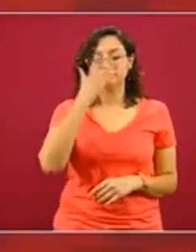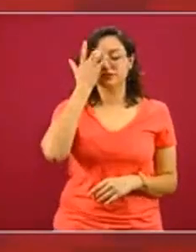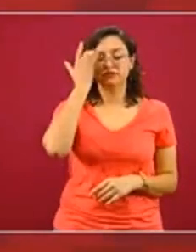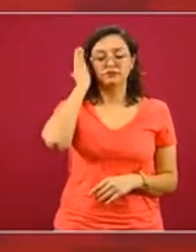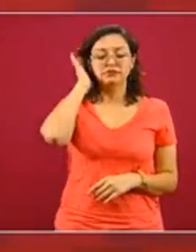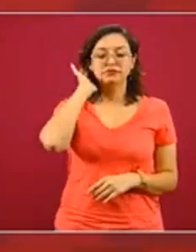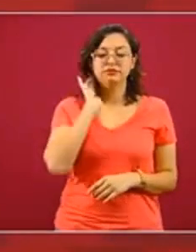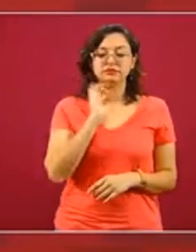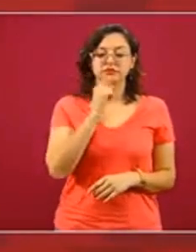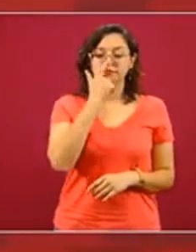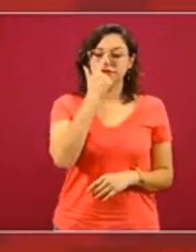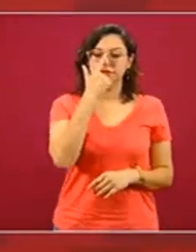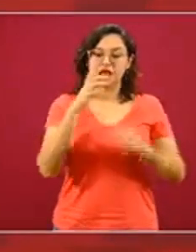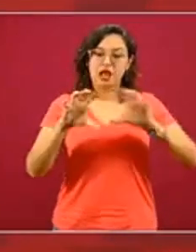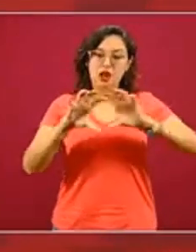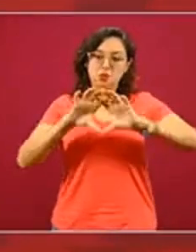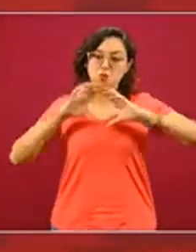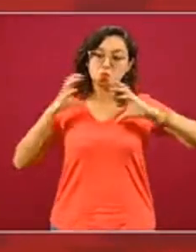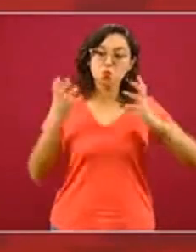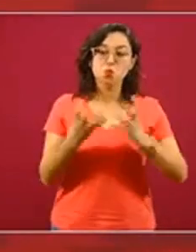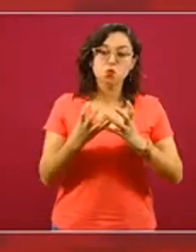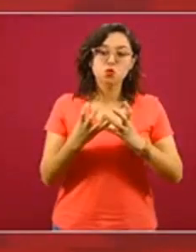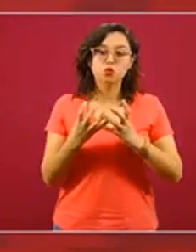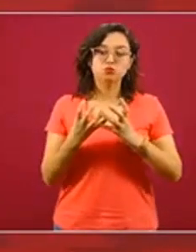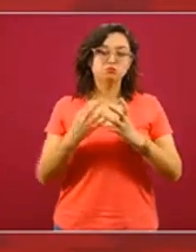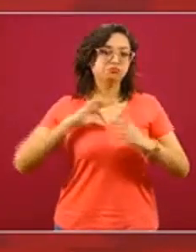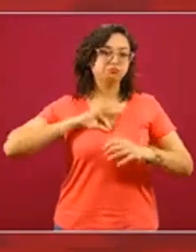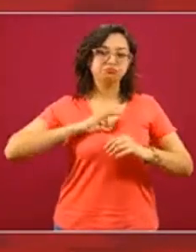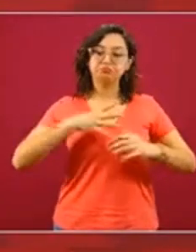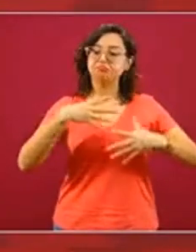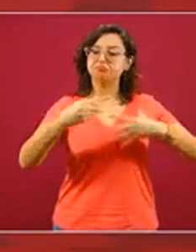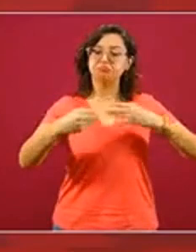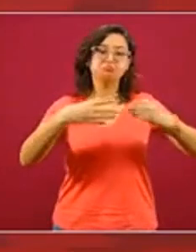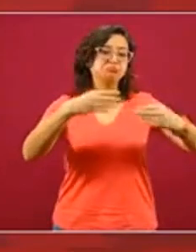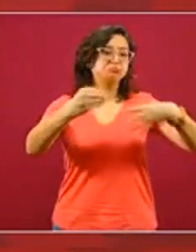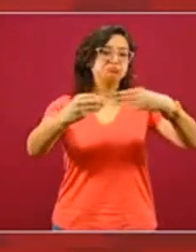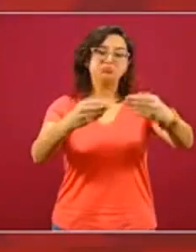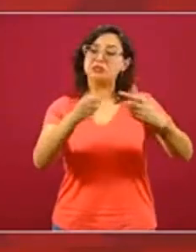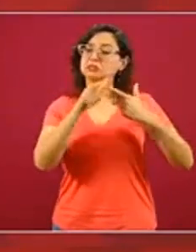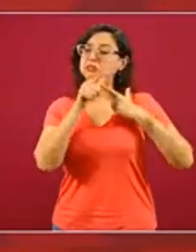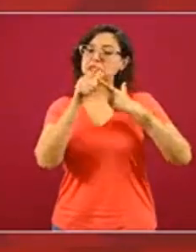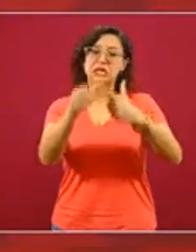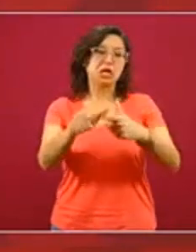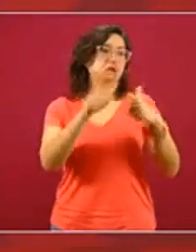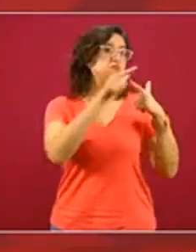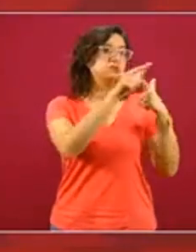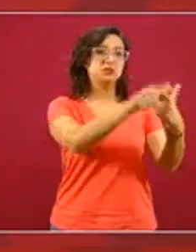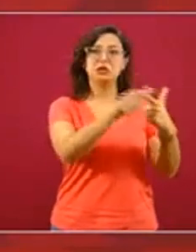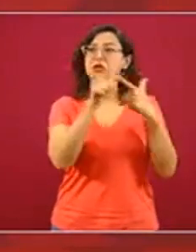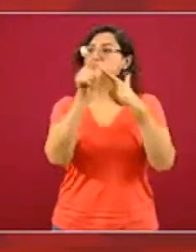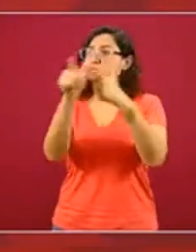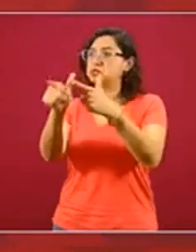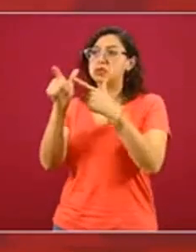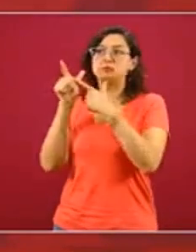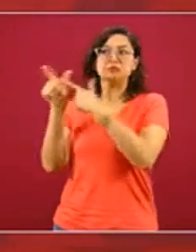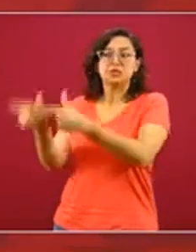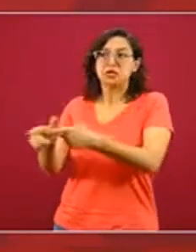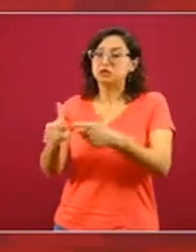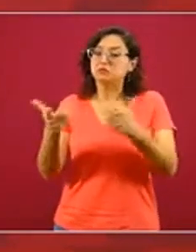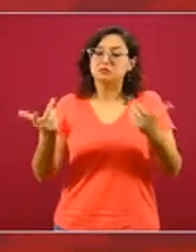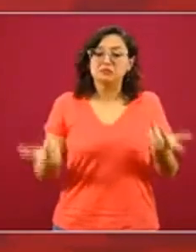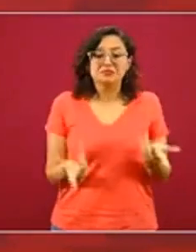entero siguen activas las epidemias en varias regiones del mundo. Dijimos, lo hemos dicho